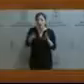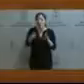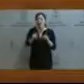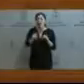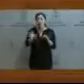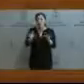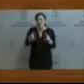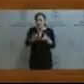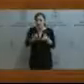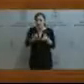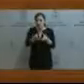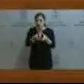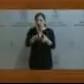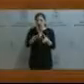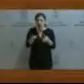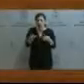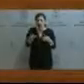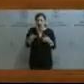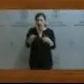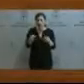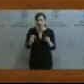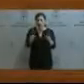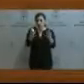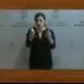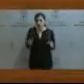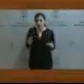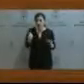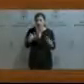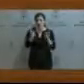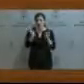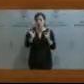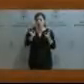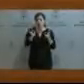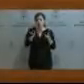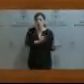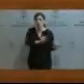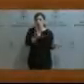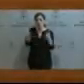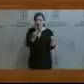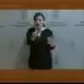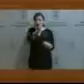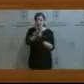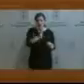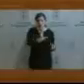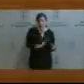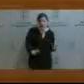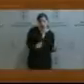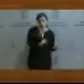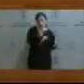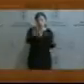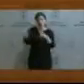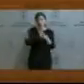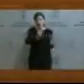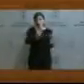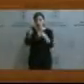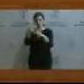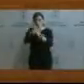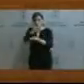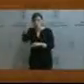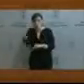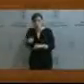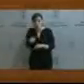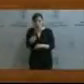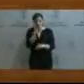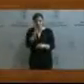la consiguiente alteración que se produce en casos como este de traslado, donde los interinos son desplazados, quedando, sin embargo,